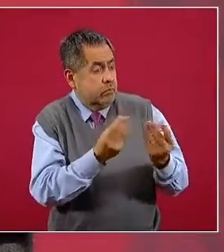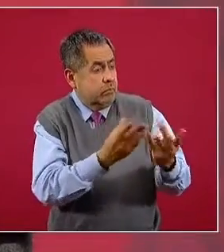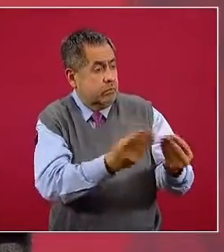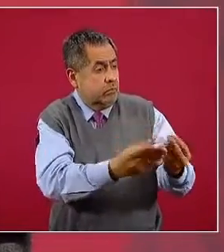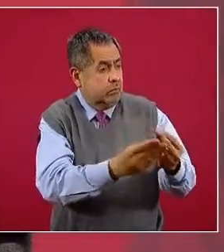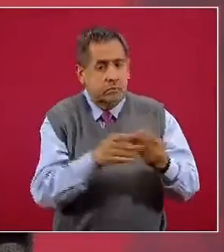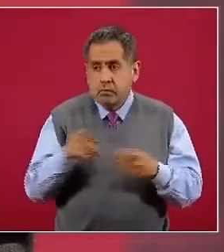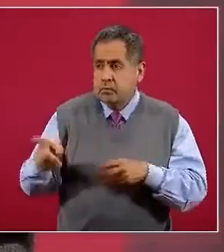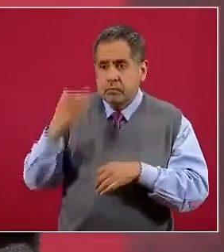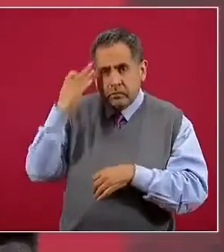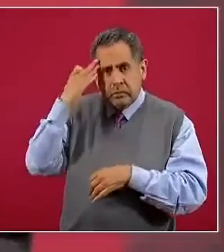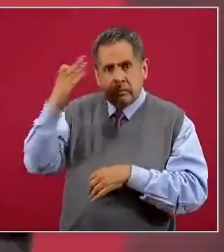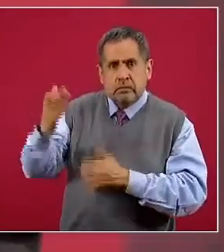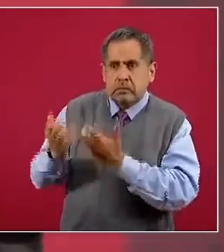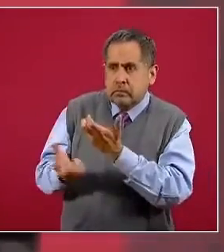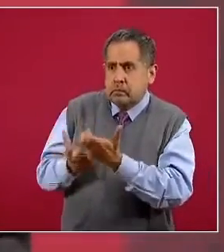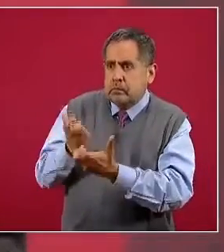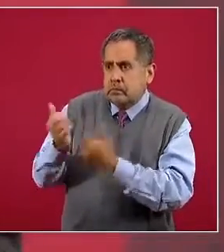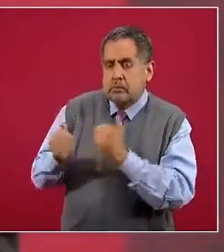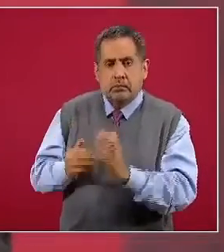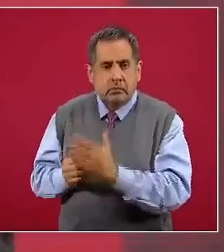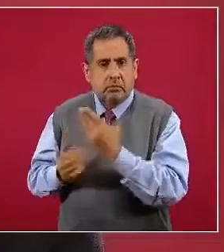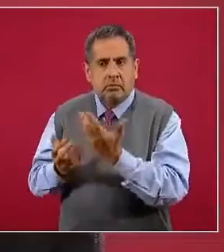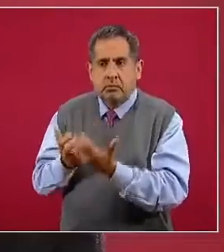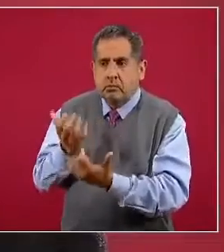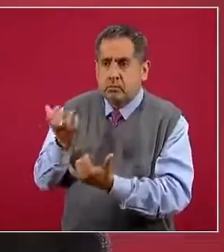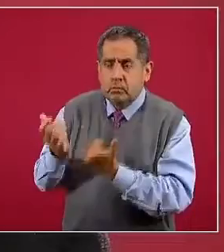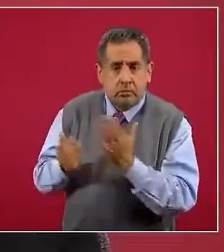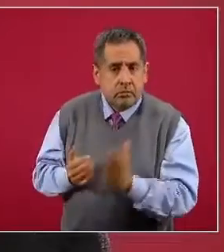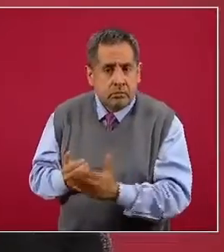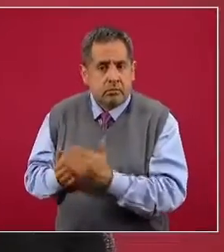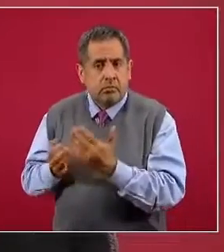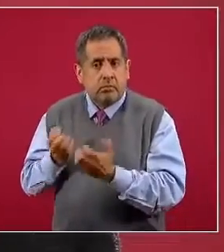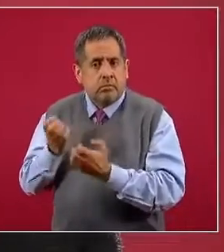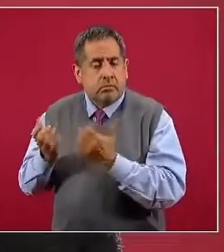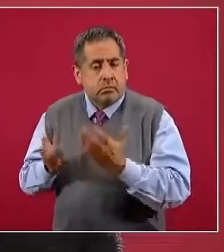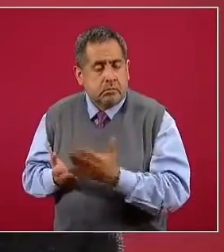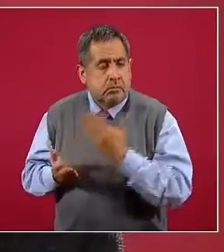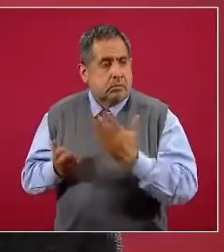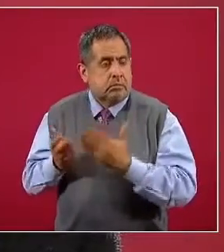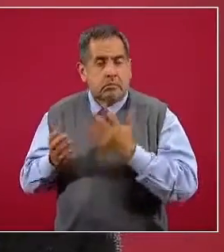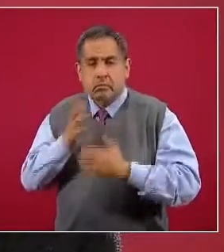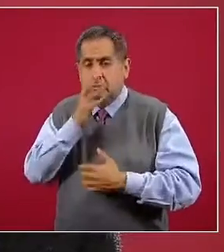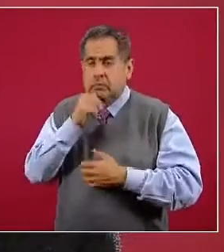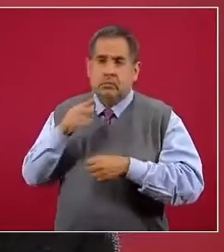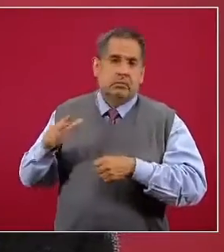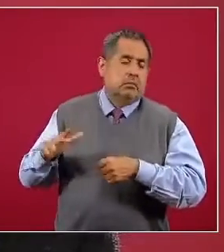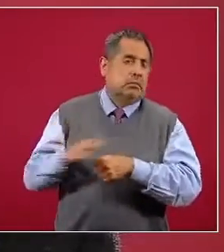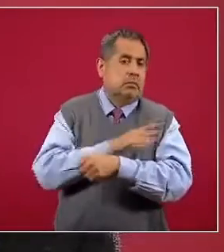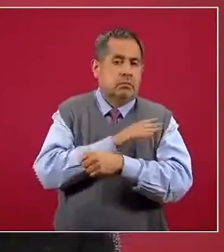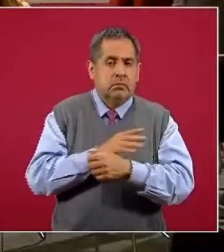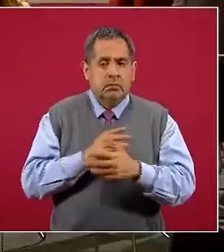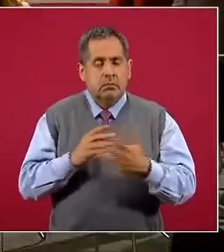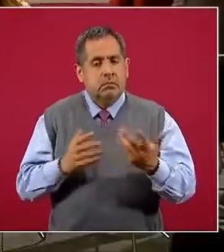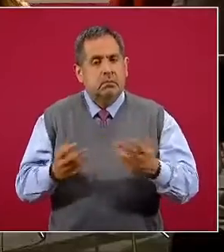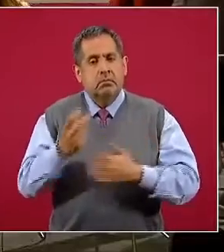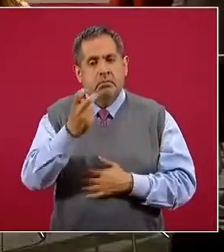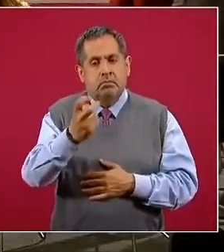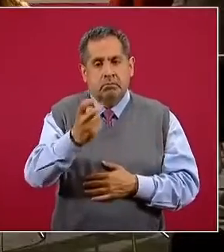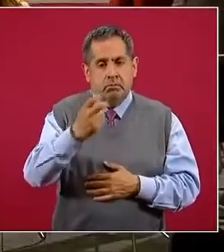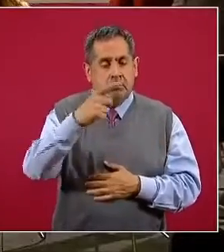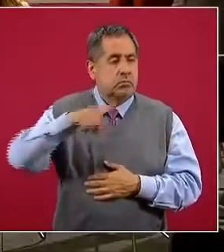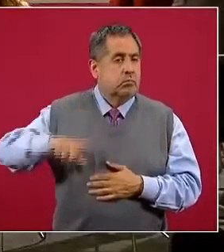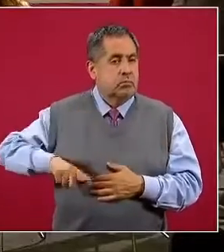resolver un exceso de mortalidad por la razón que sea. Entonces, el gobierno del estado de Chihuahua ha tomado